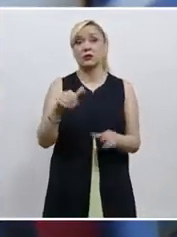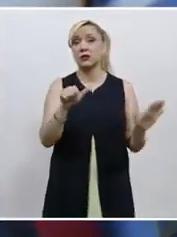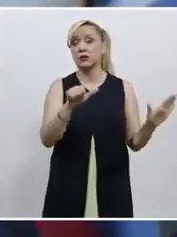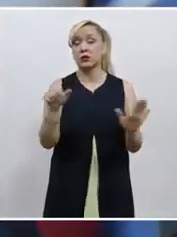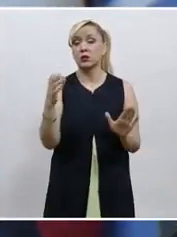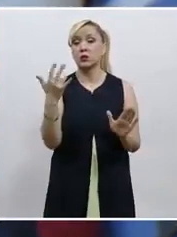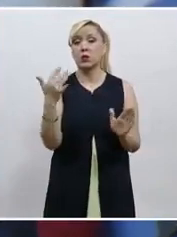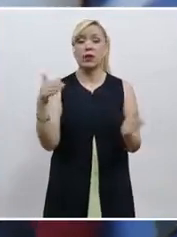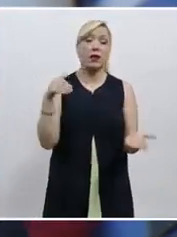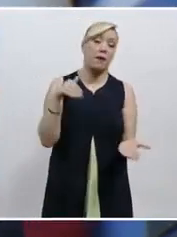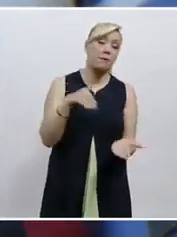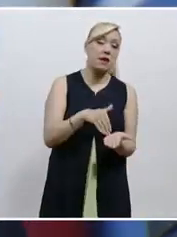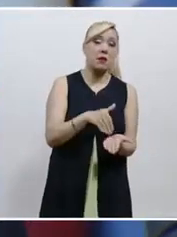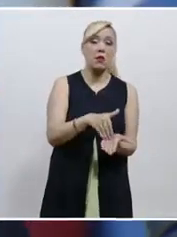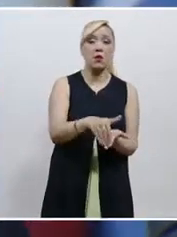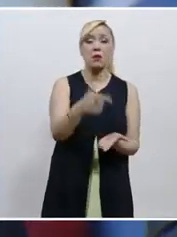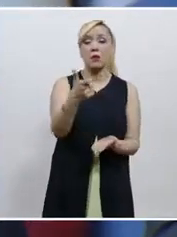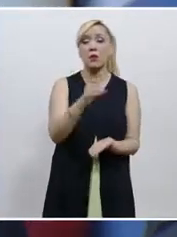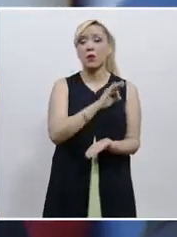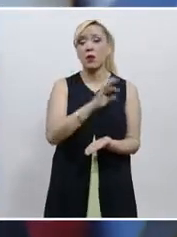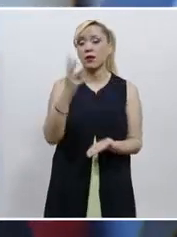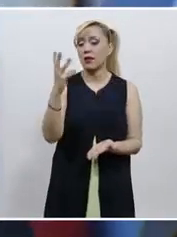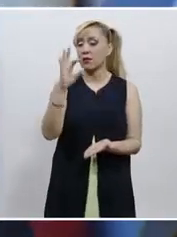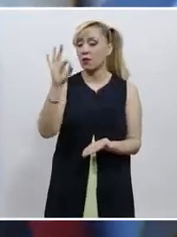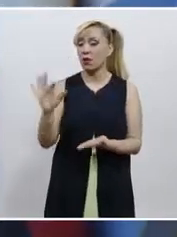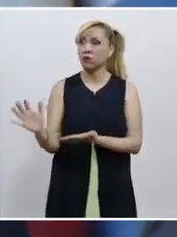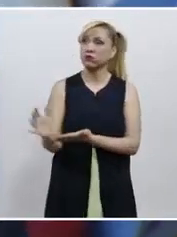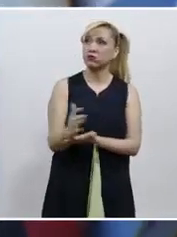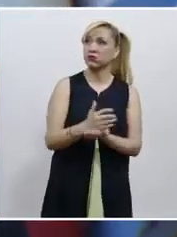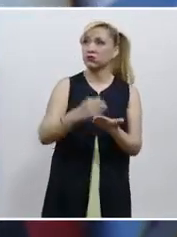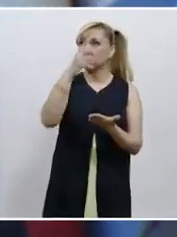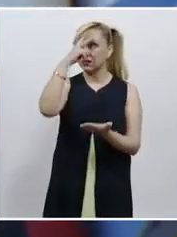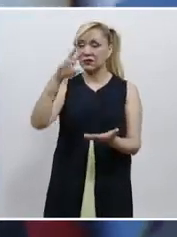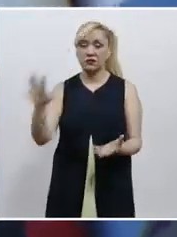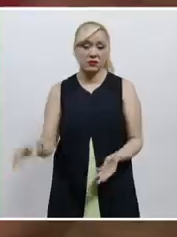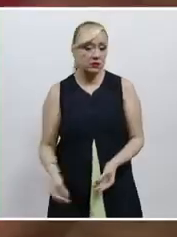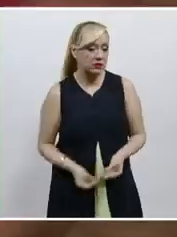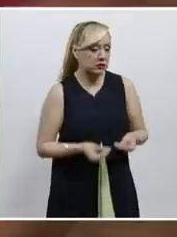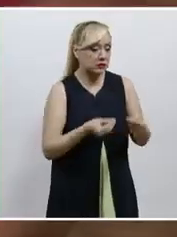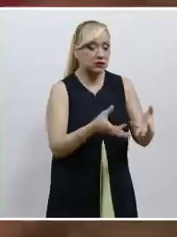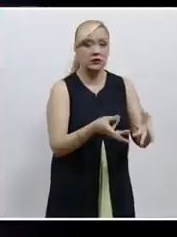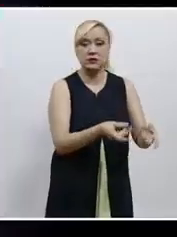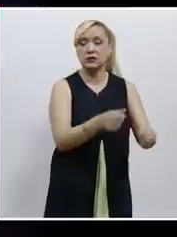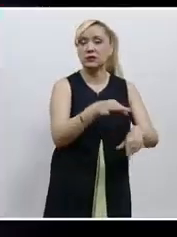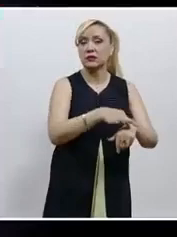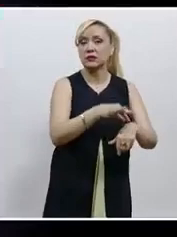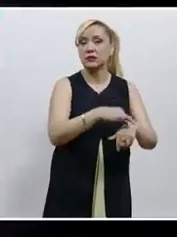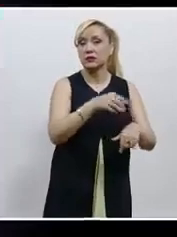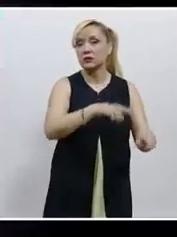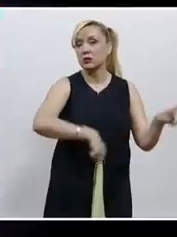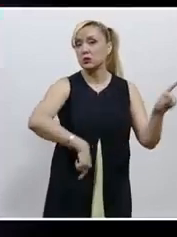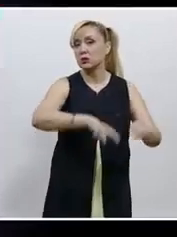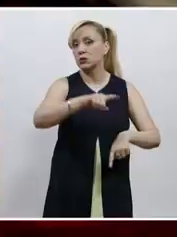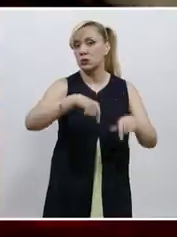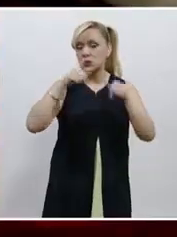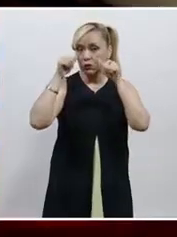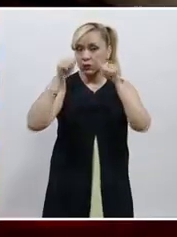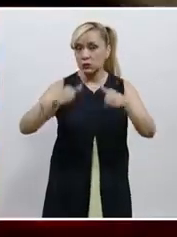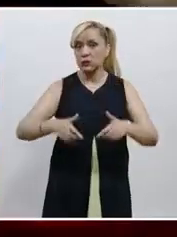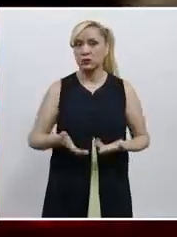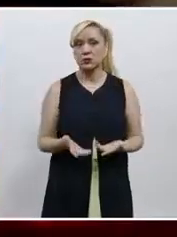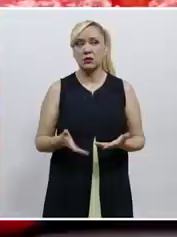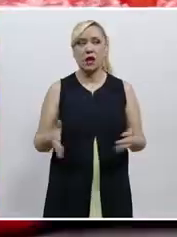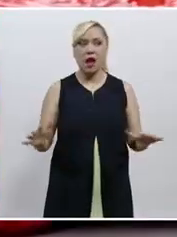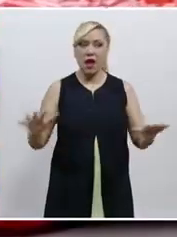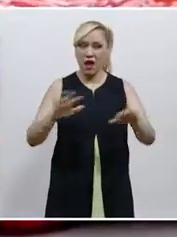pesos, es decir, alrededor del 3% del Producto Interno Bruto mexicano. Ante esta realidad, señalaron que más que intentar